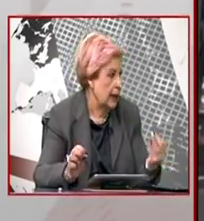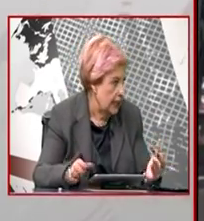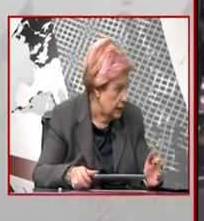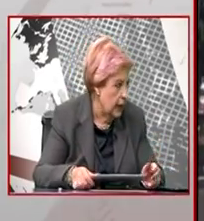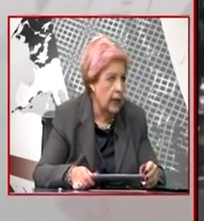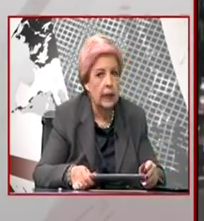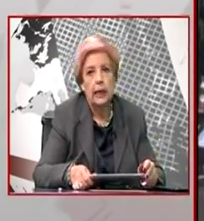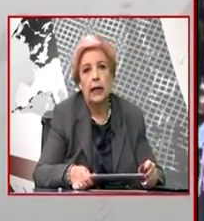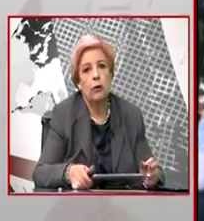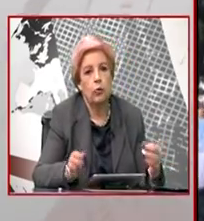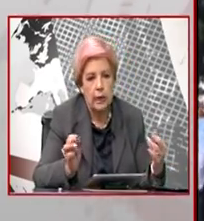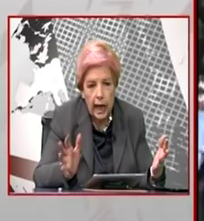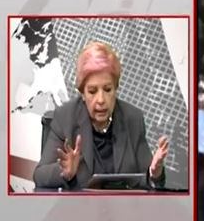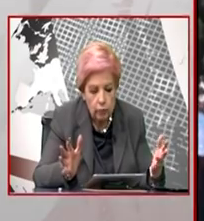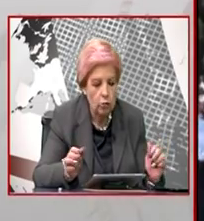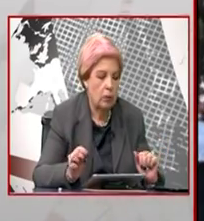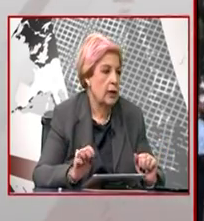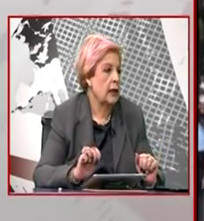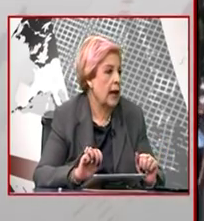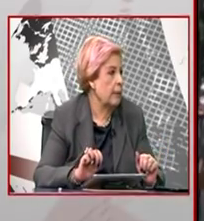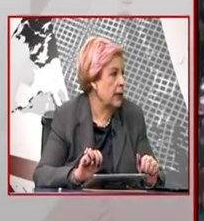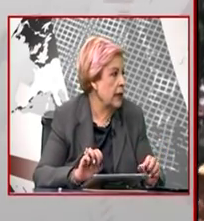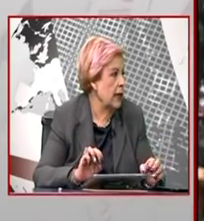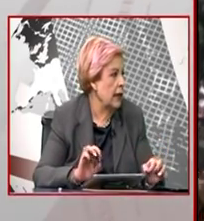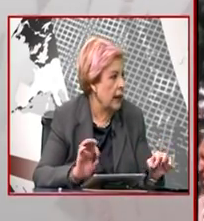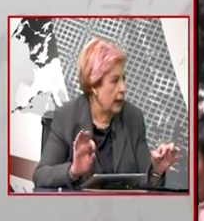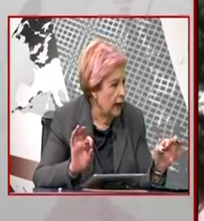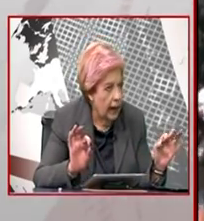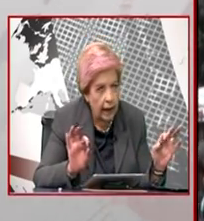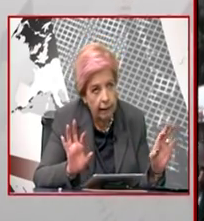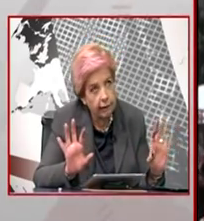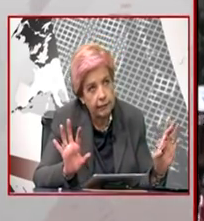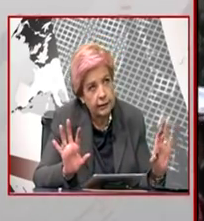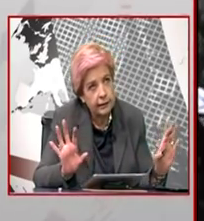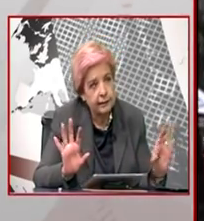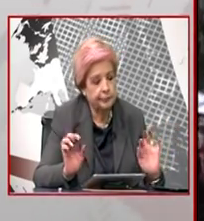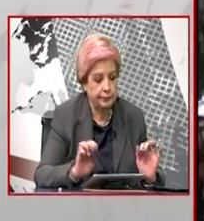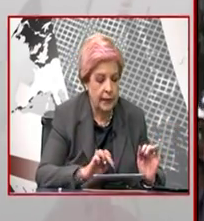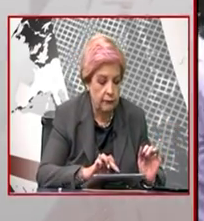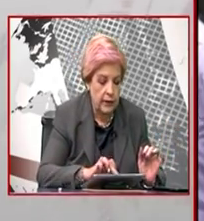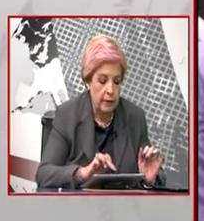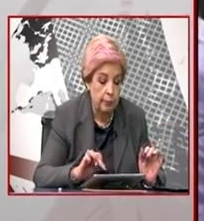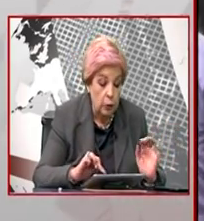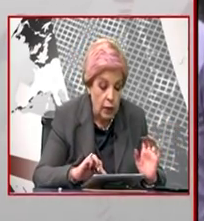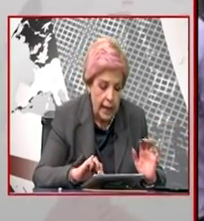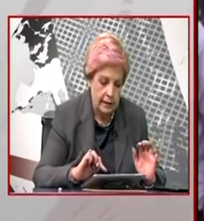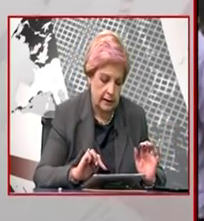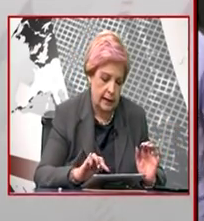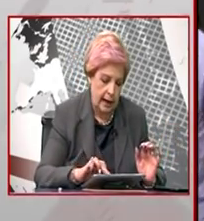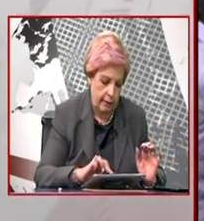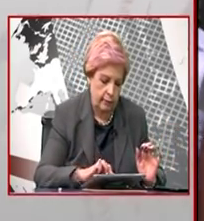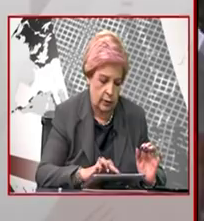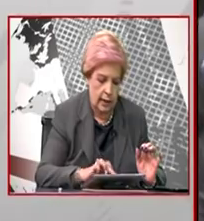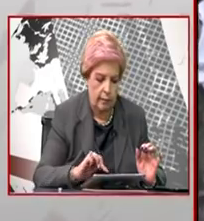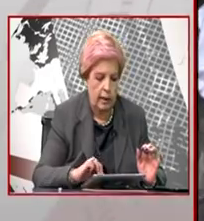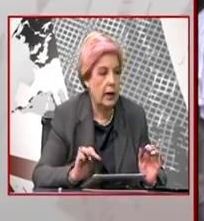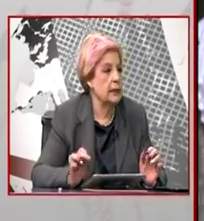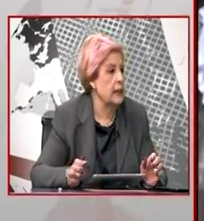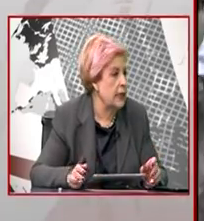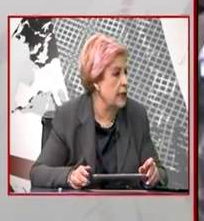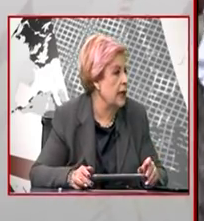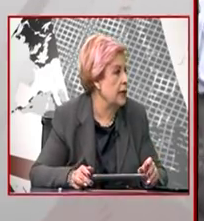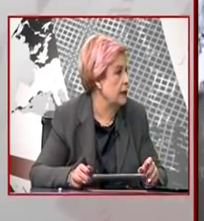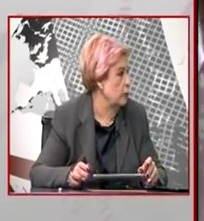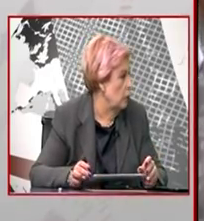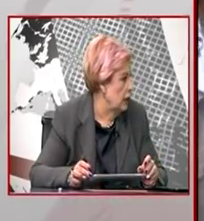delicadeza el cuidado realmente la en fin prudencia vamos a llamar